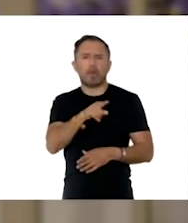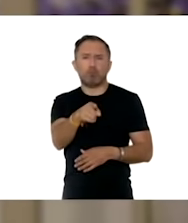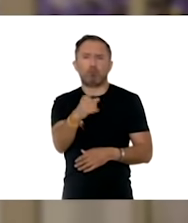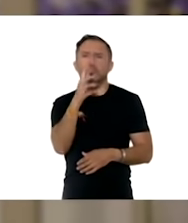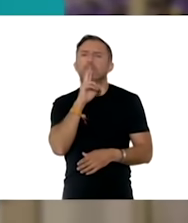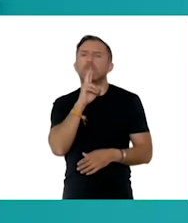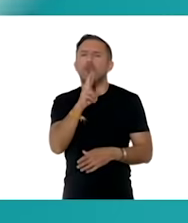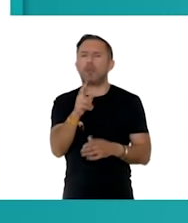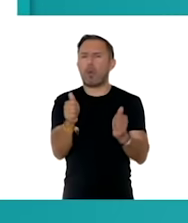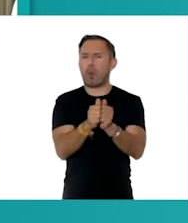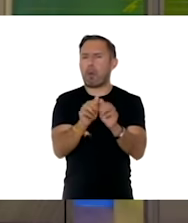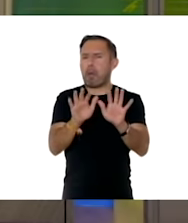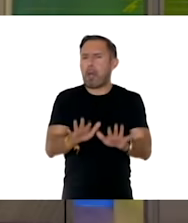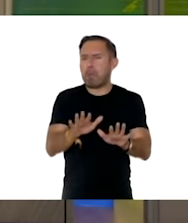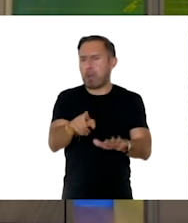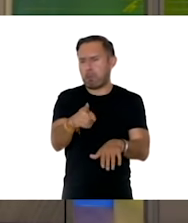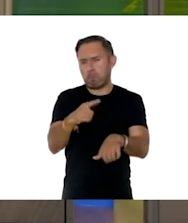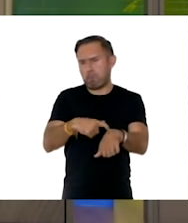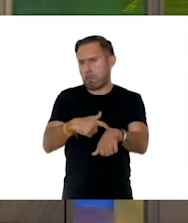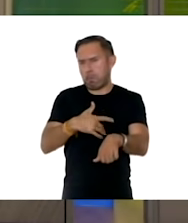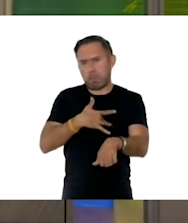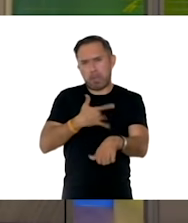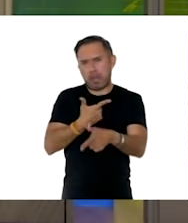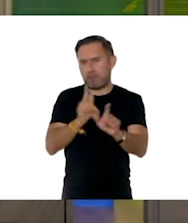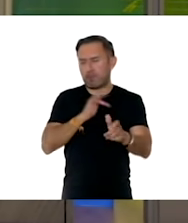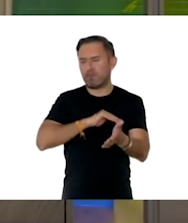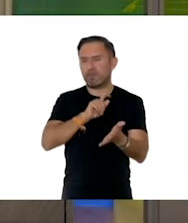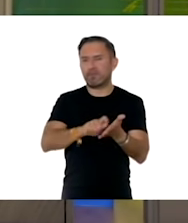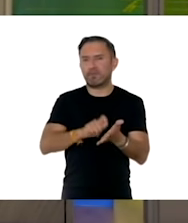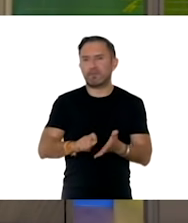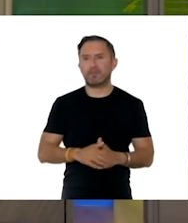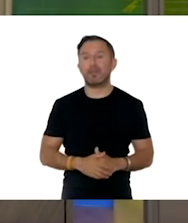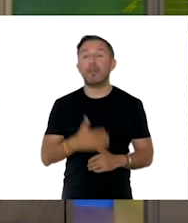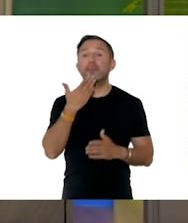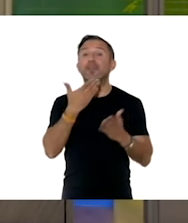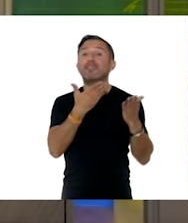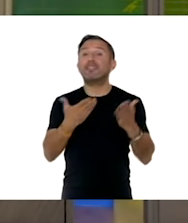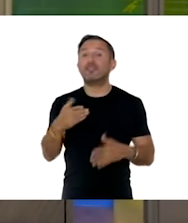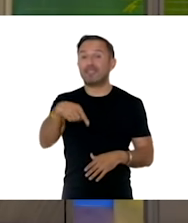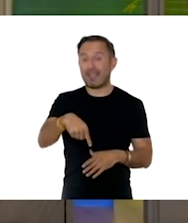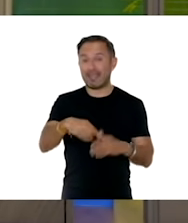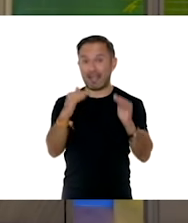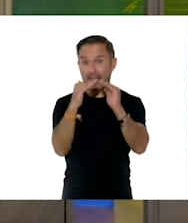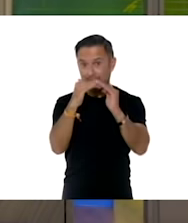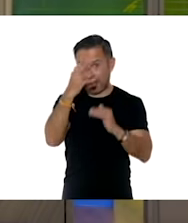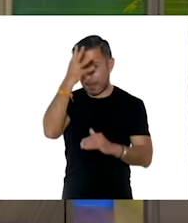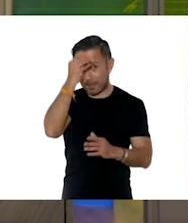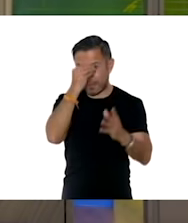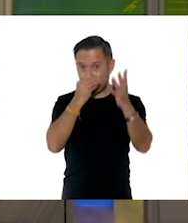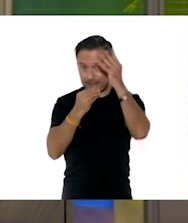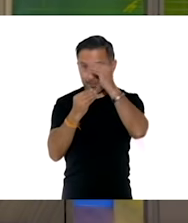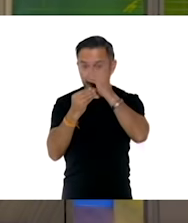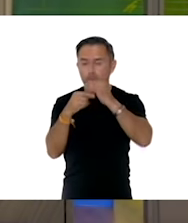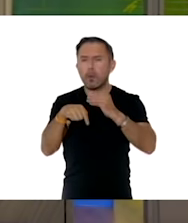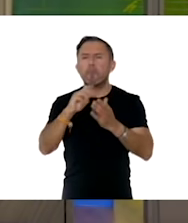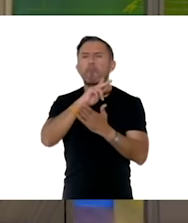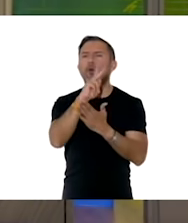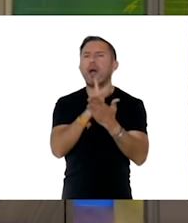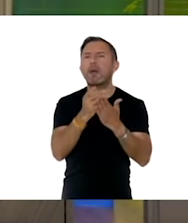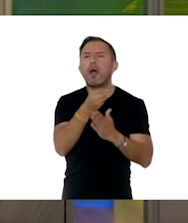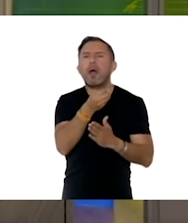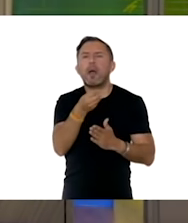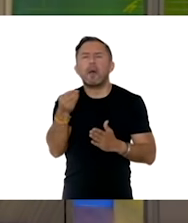hacerlas a tu ritmo. Bienvenidas y bienvenidos a Aprende en Casa. Lo padre de este programa es que vamos a